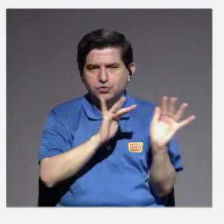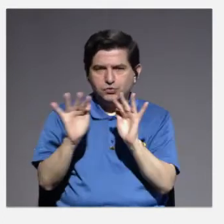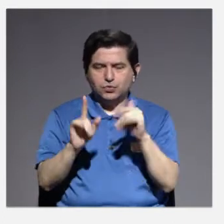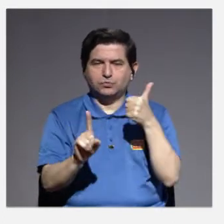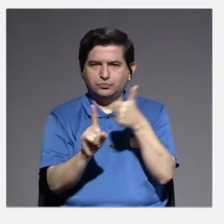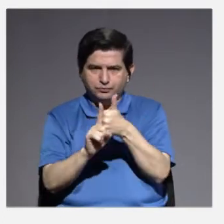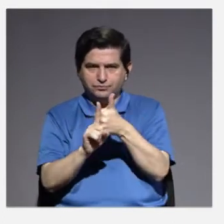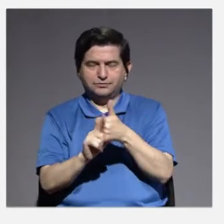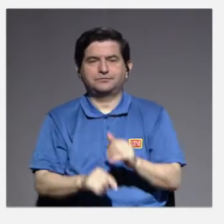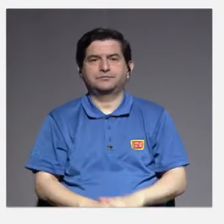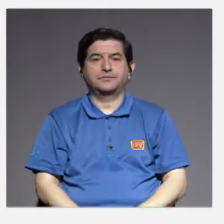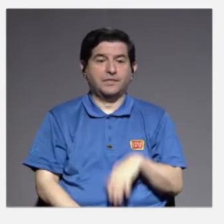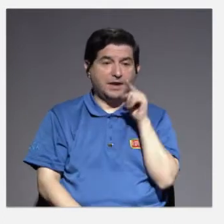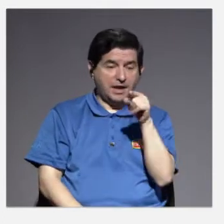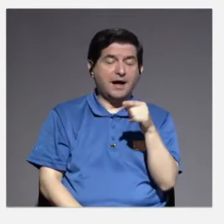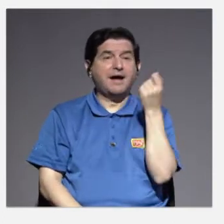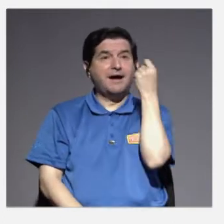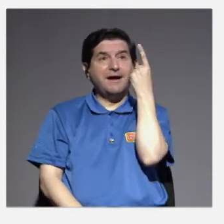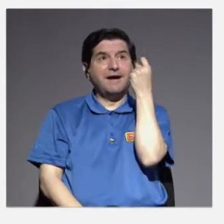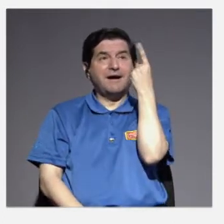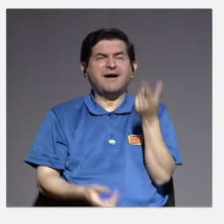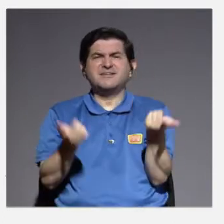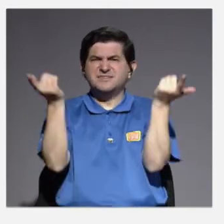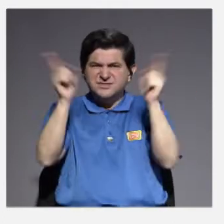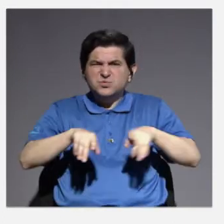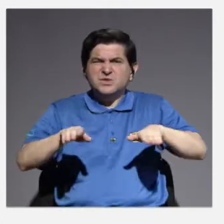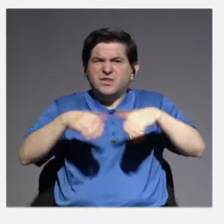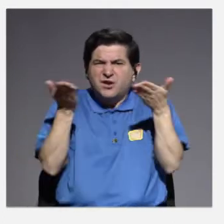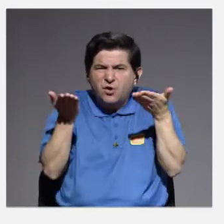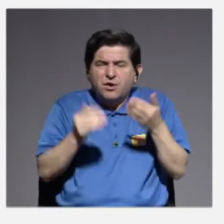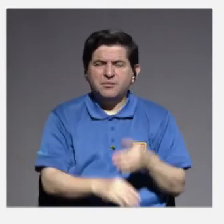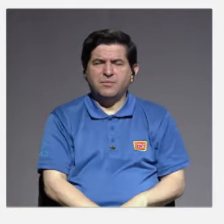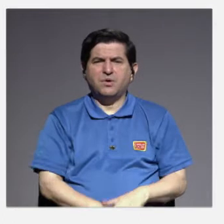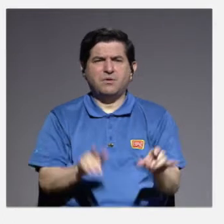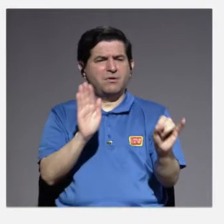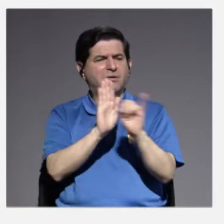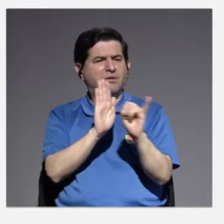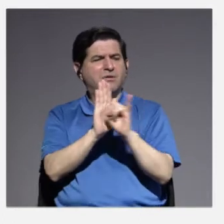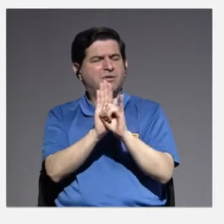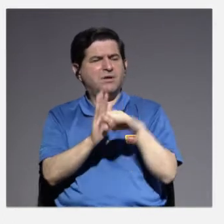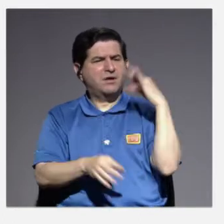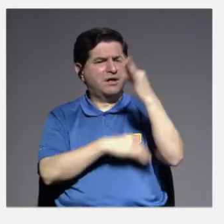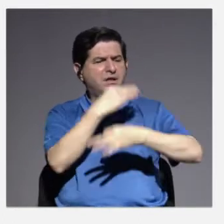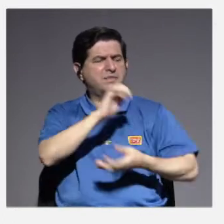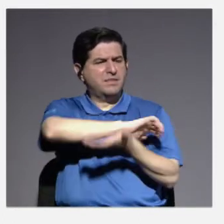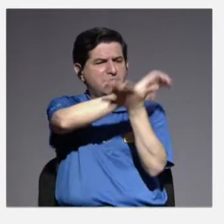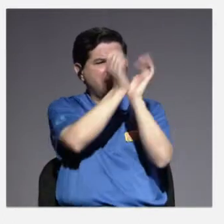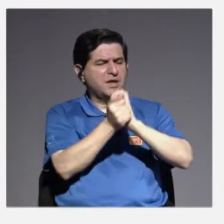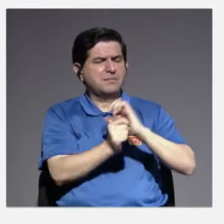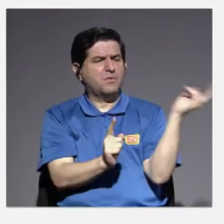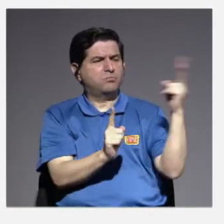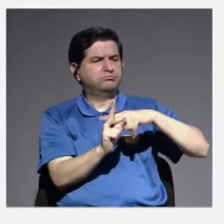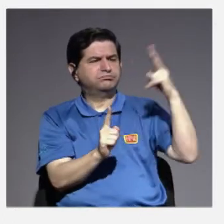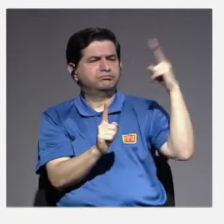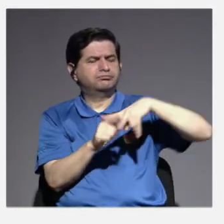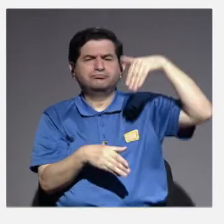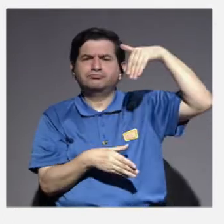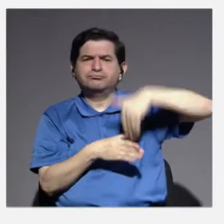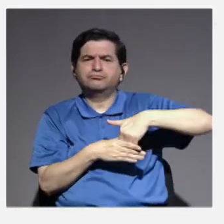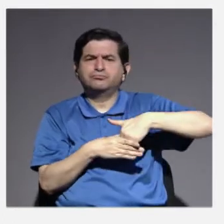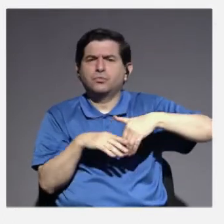tal, que básicamente fue entender cómo es que ocurrían e identificar también un poco qué tipo de cambios tuvieron que implementar a nivel